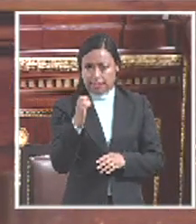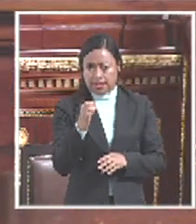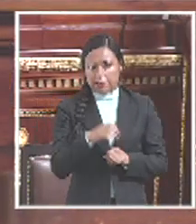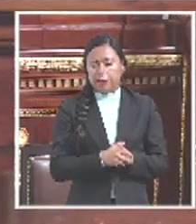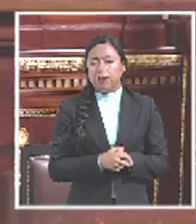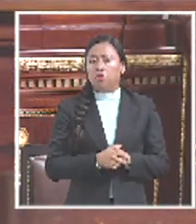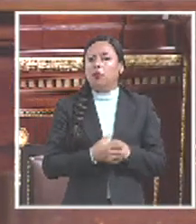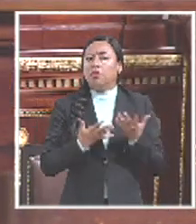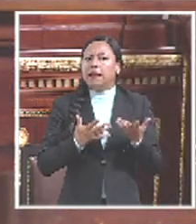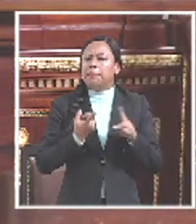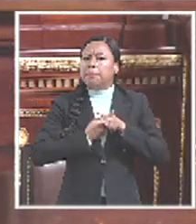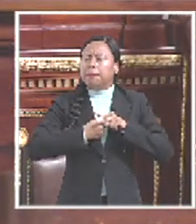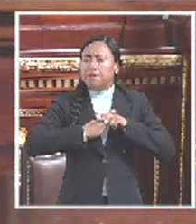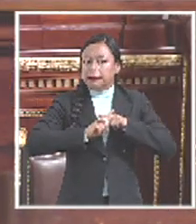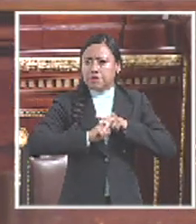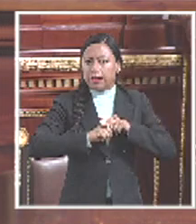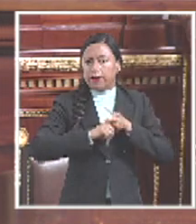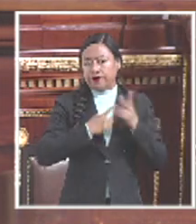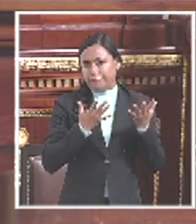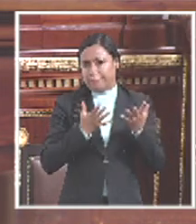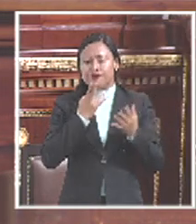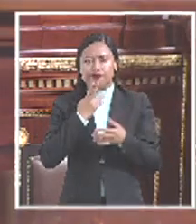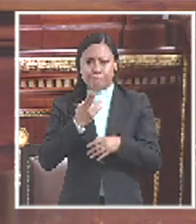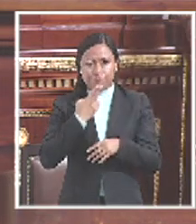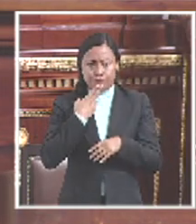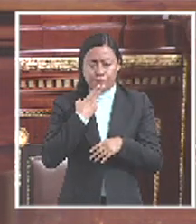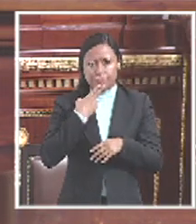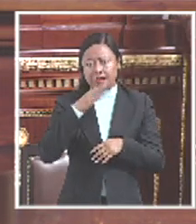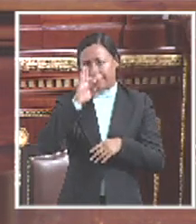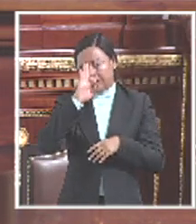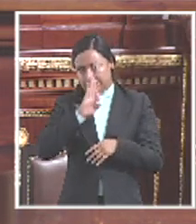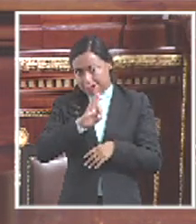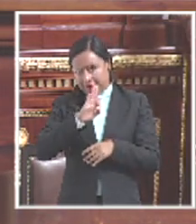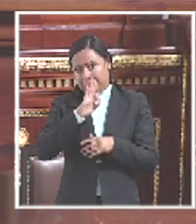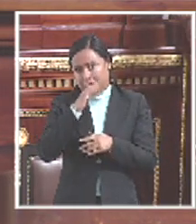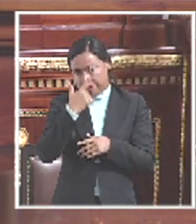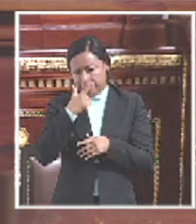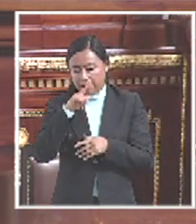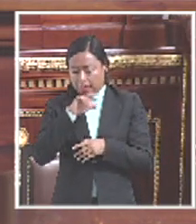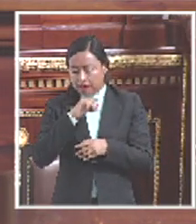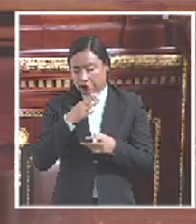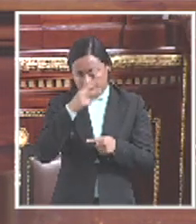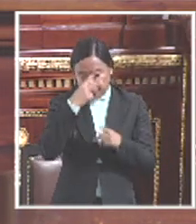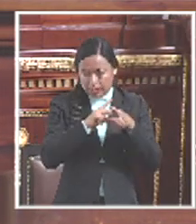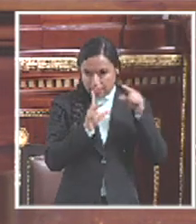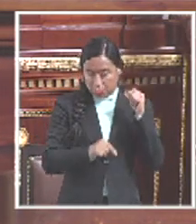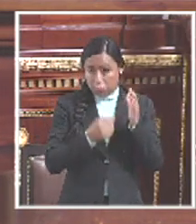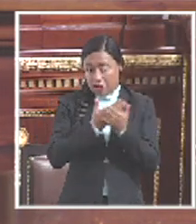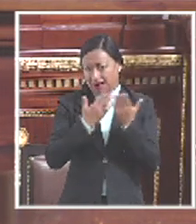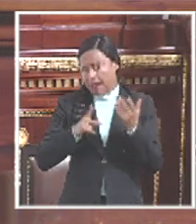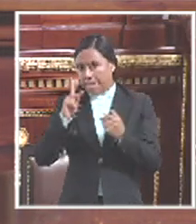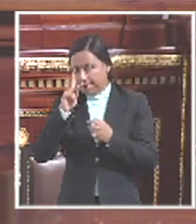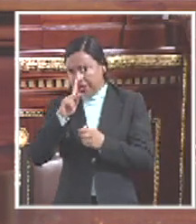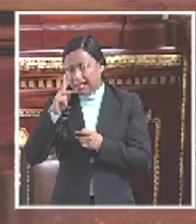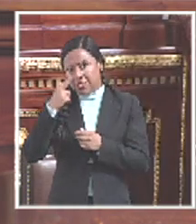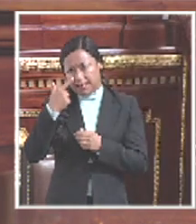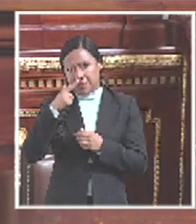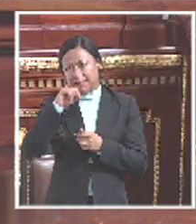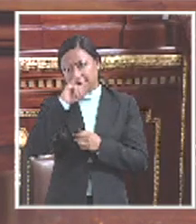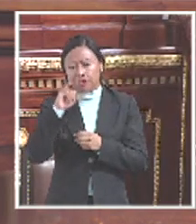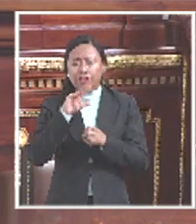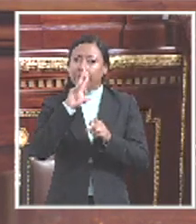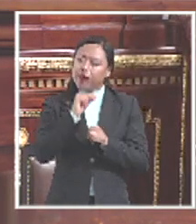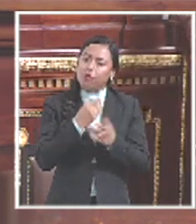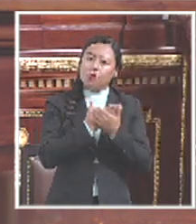Fiscalía General de Justicia de la Ciudad de México. La evolución de una Procuraduría a una Fiscalía General representa